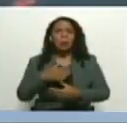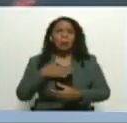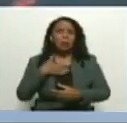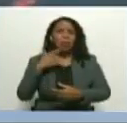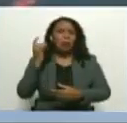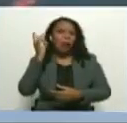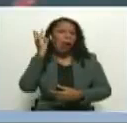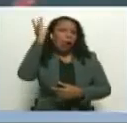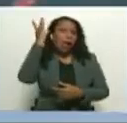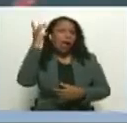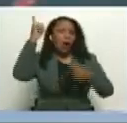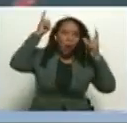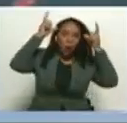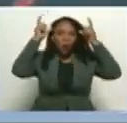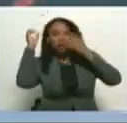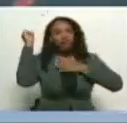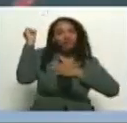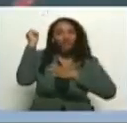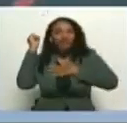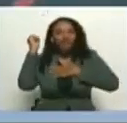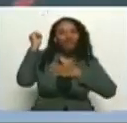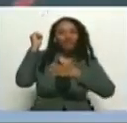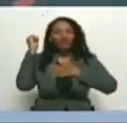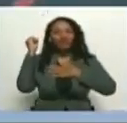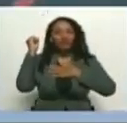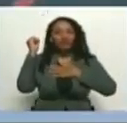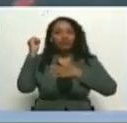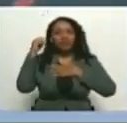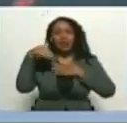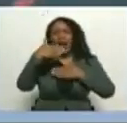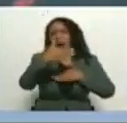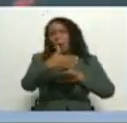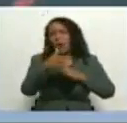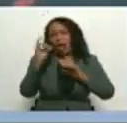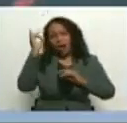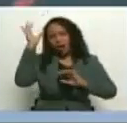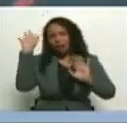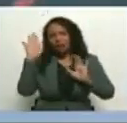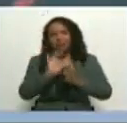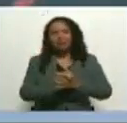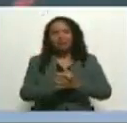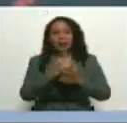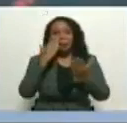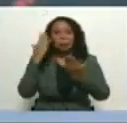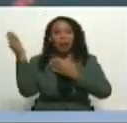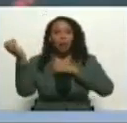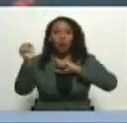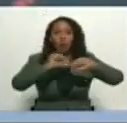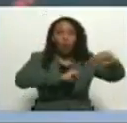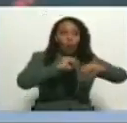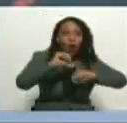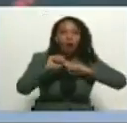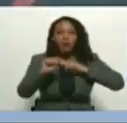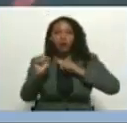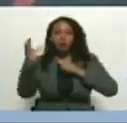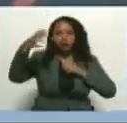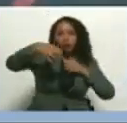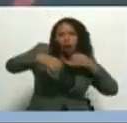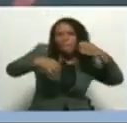oso frontino. Ah, ahora más tarde. Ah, mira, qué agilidad, cómo mueve las piernas,